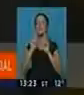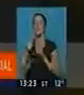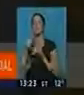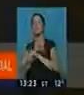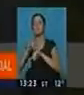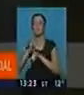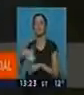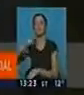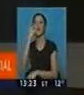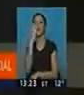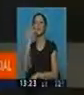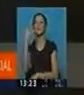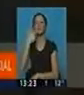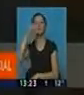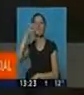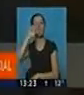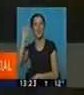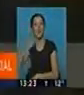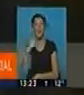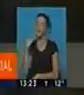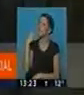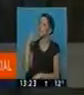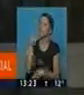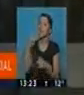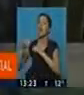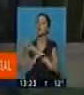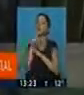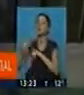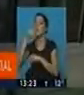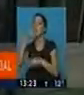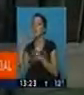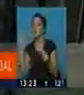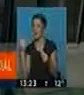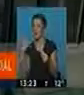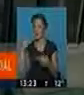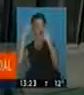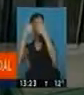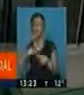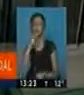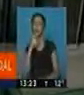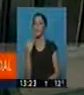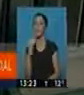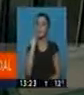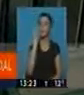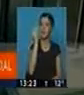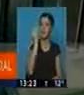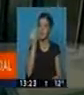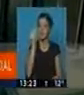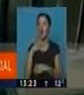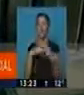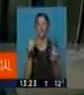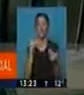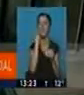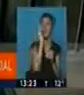Cuando uno pregunta en Bruselas, ¿qué es el Mercosur para ustedes? Inmediatamente dicen Brasil. ¿Por qué? Porque Brasil operó muchísimo más que